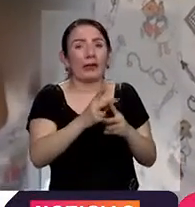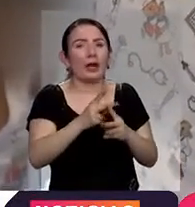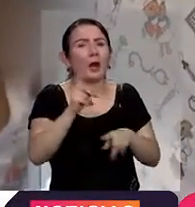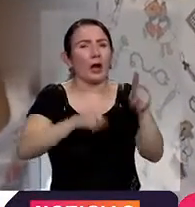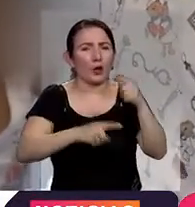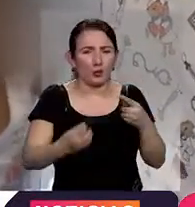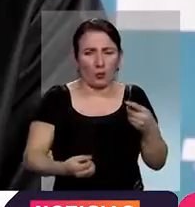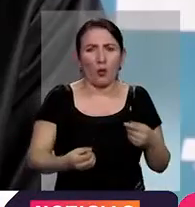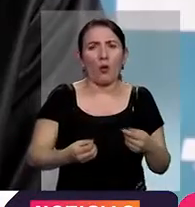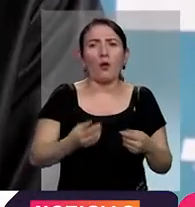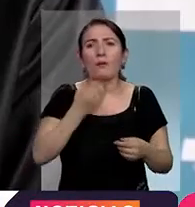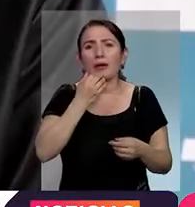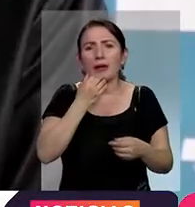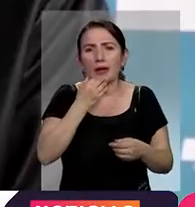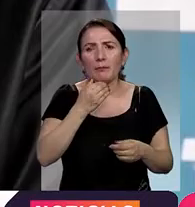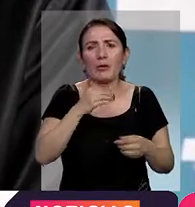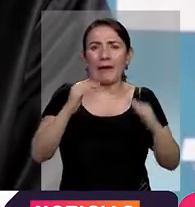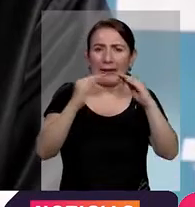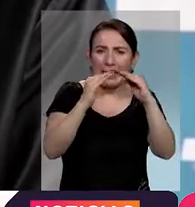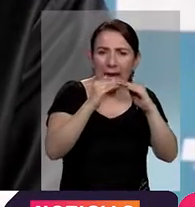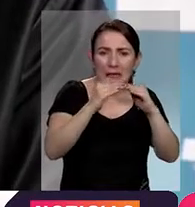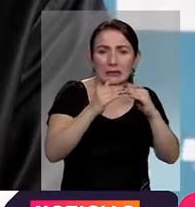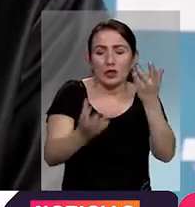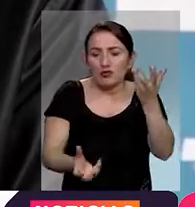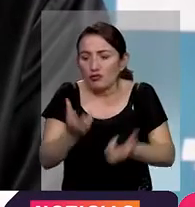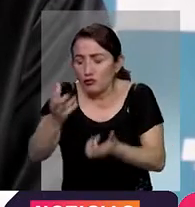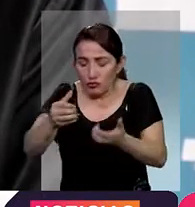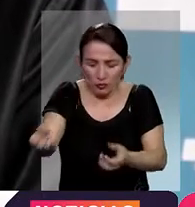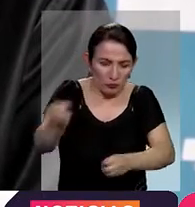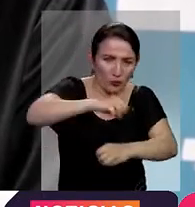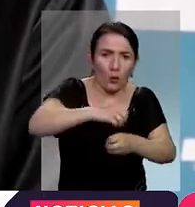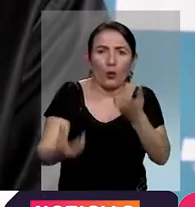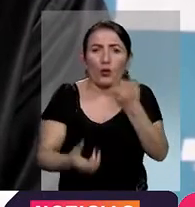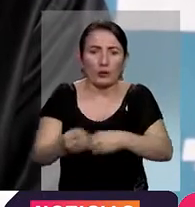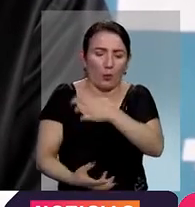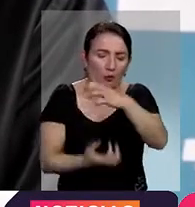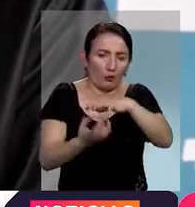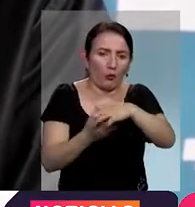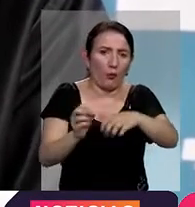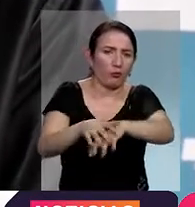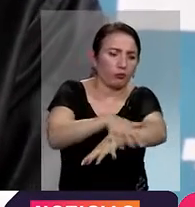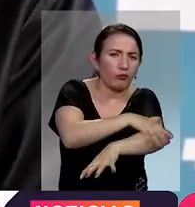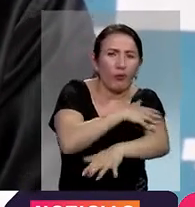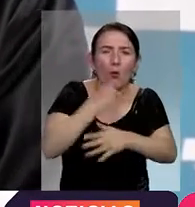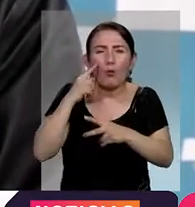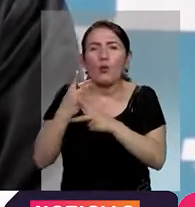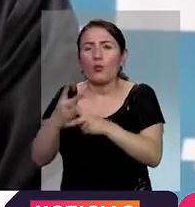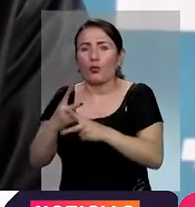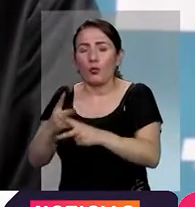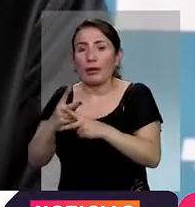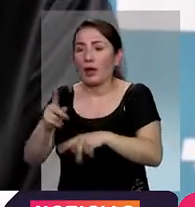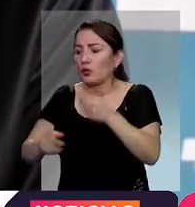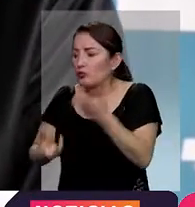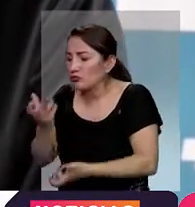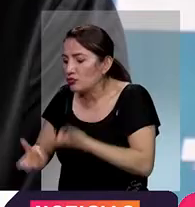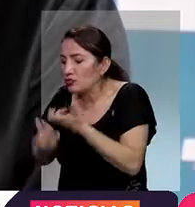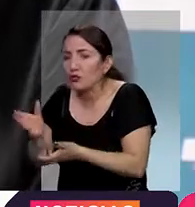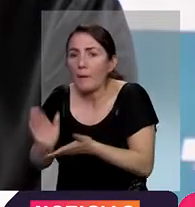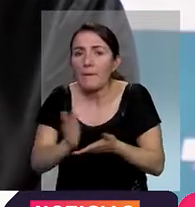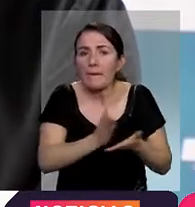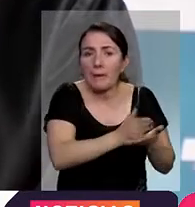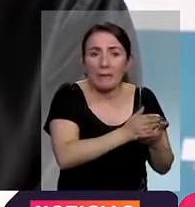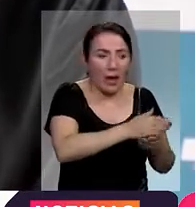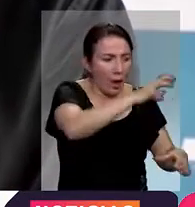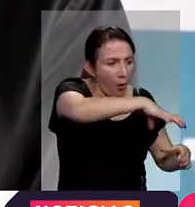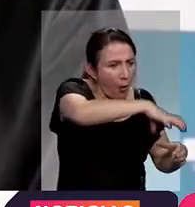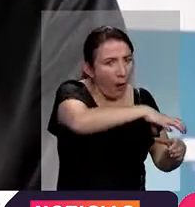tipo de quemaduras. Cuidado en casa, hogares seguros, cocinas seguros, sitios en donde se están haciendo alimentos, por favor, las